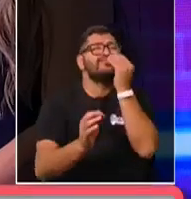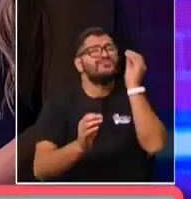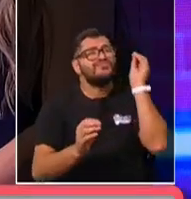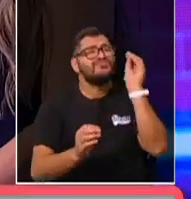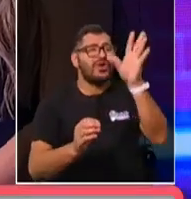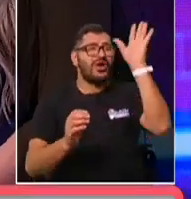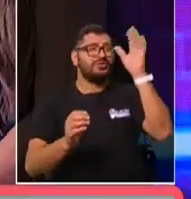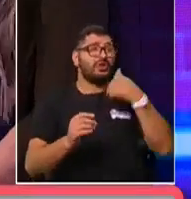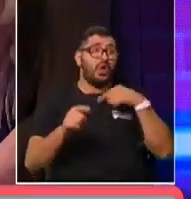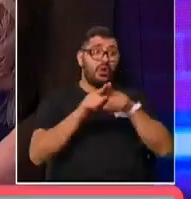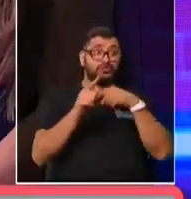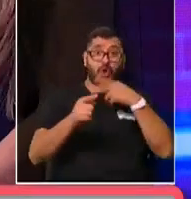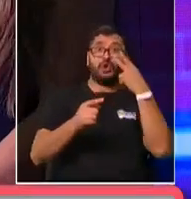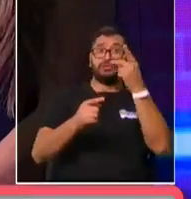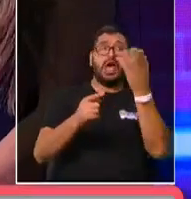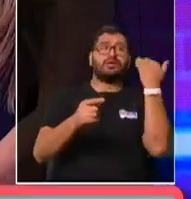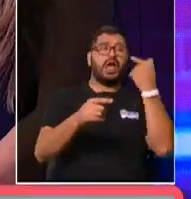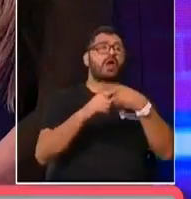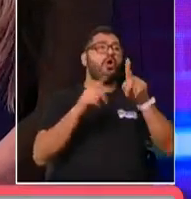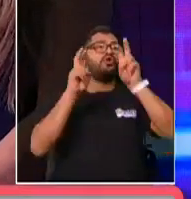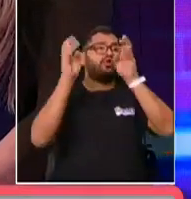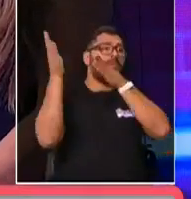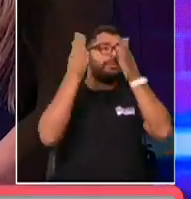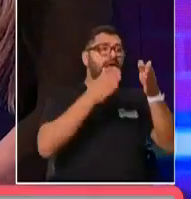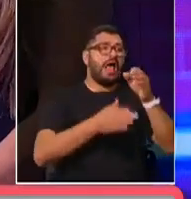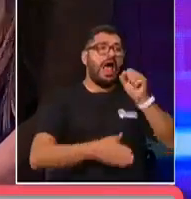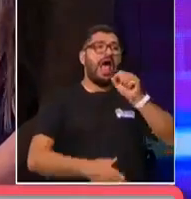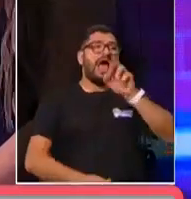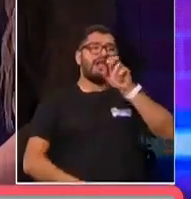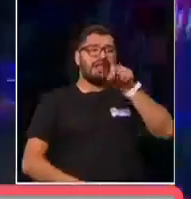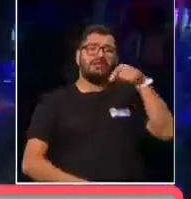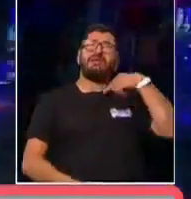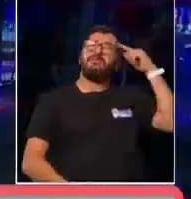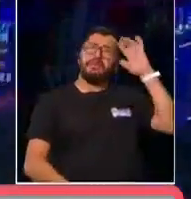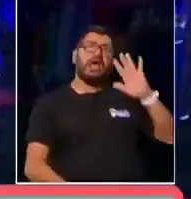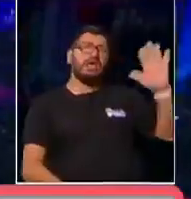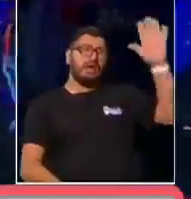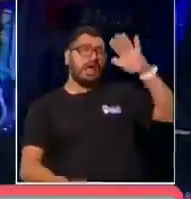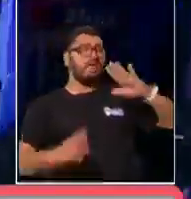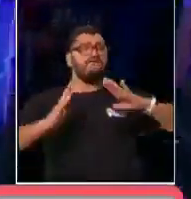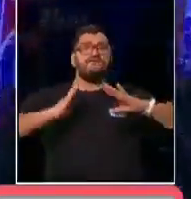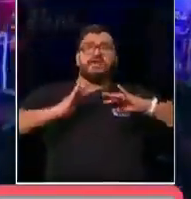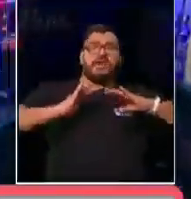Carlita. Vamos con ustedes, que me imagino que están todos felices de poder conocerla. Claro que sí, y además es una historia que nos...